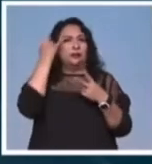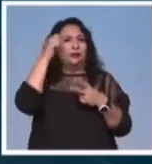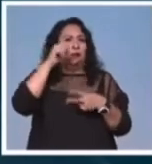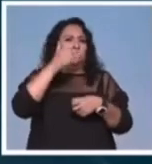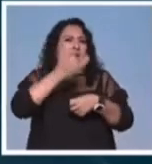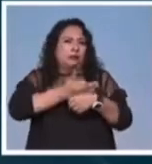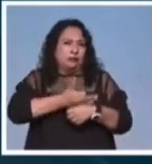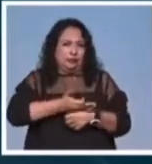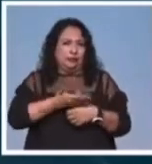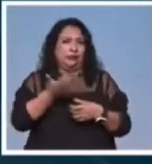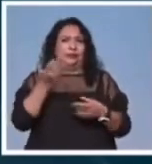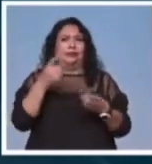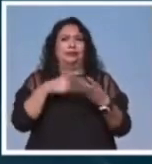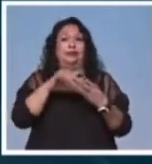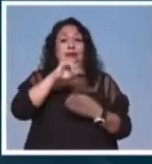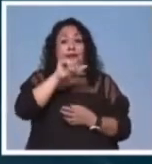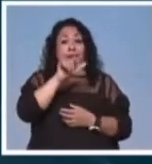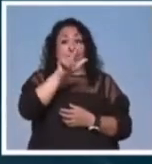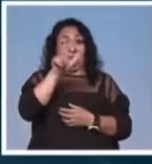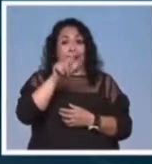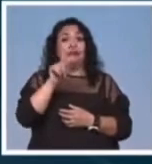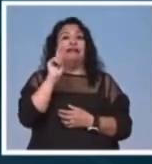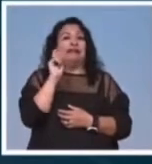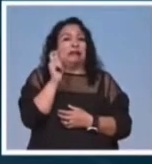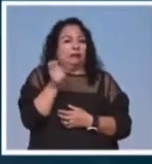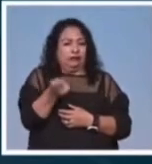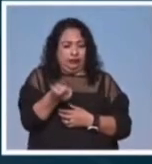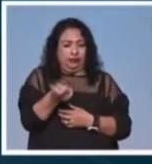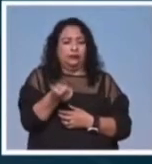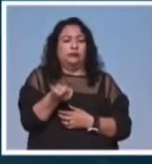improvisación. El jazz lo que hace es que